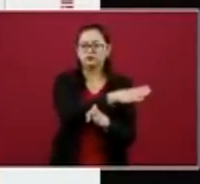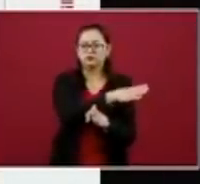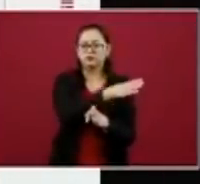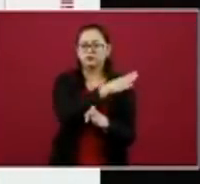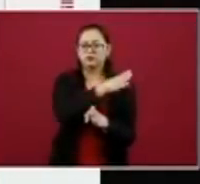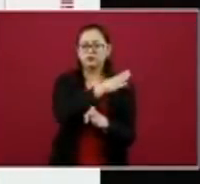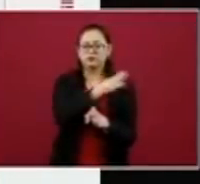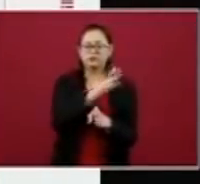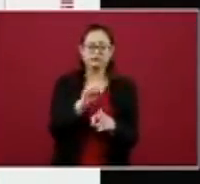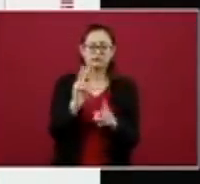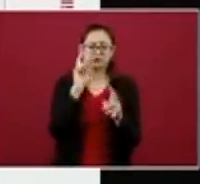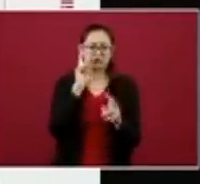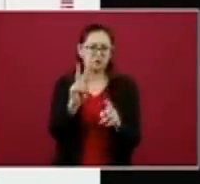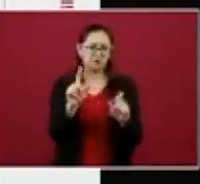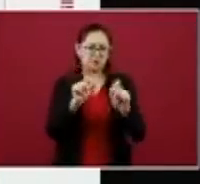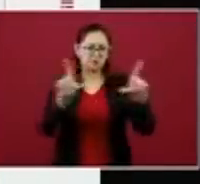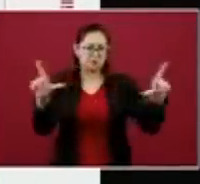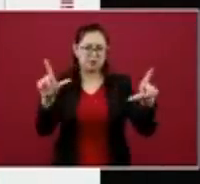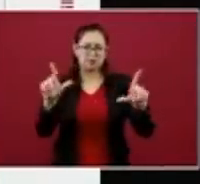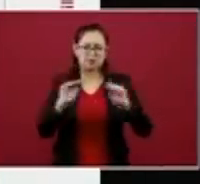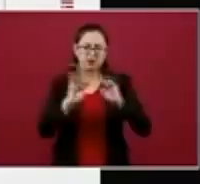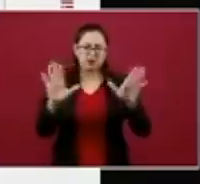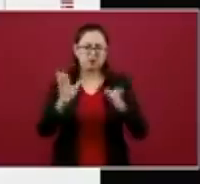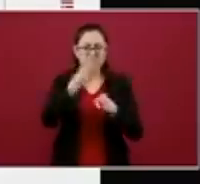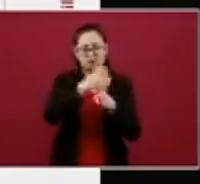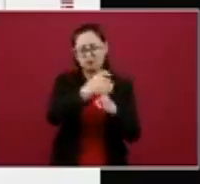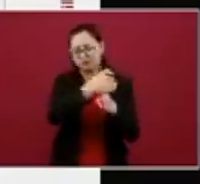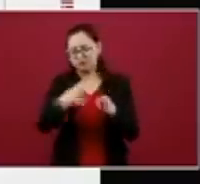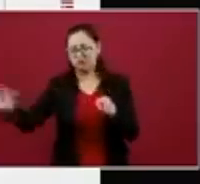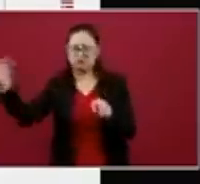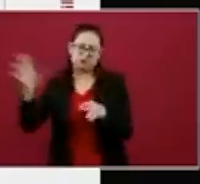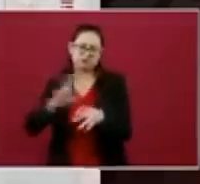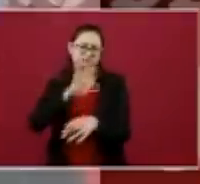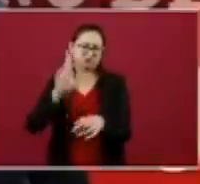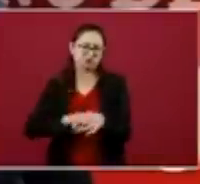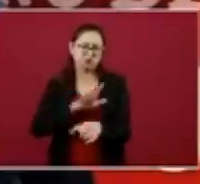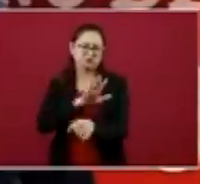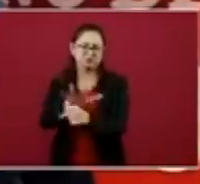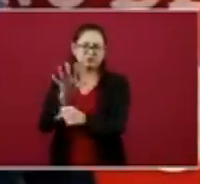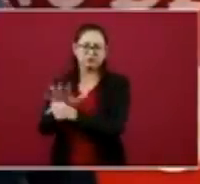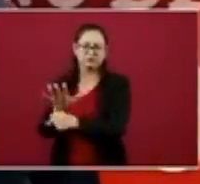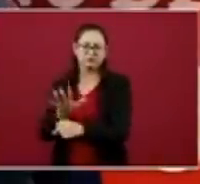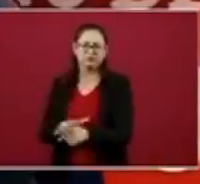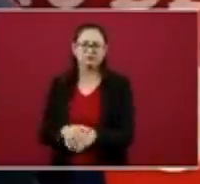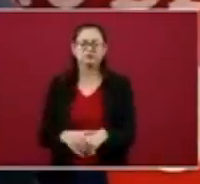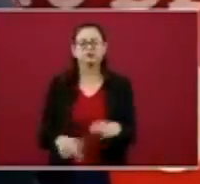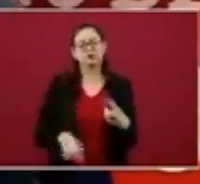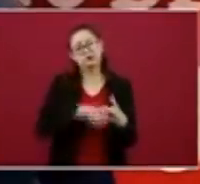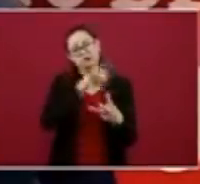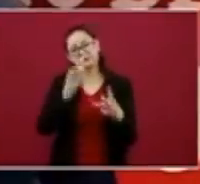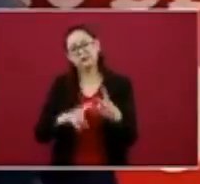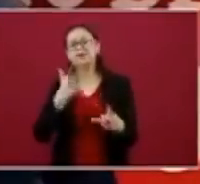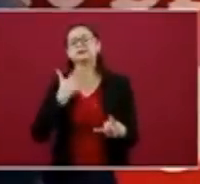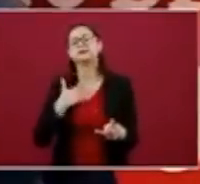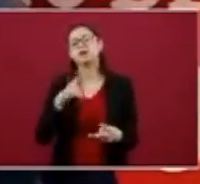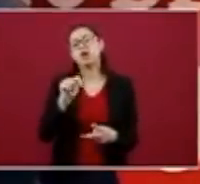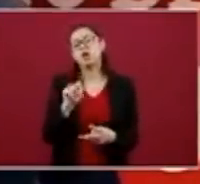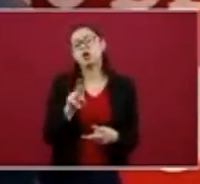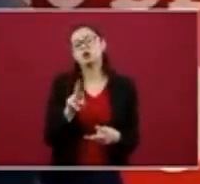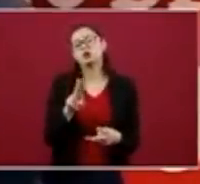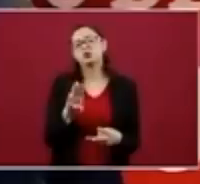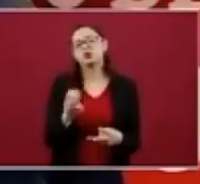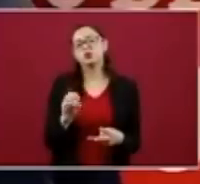se puede observar con claridad la normalidad. En el caso de la turbocina es lo mismo.